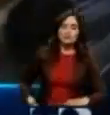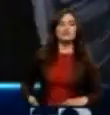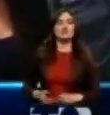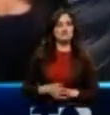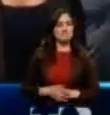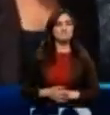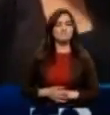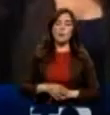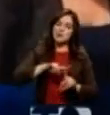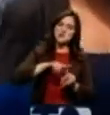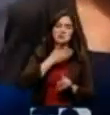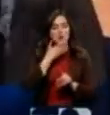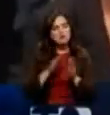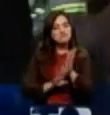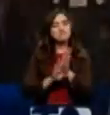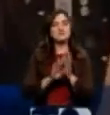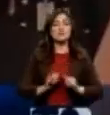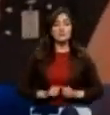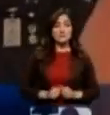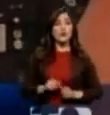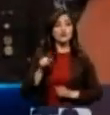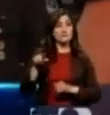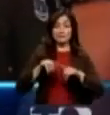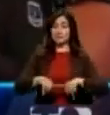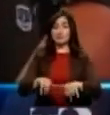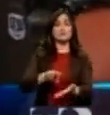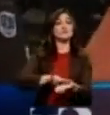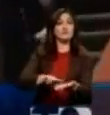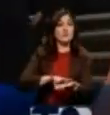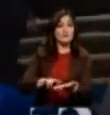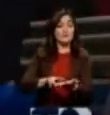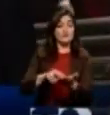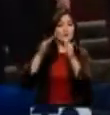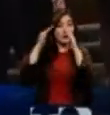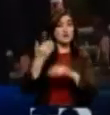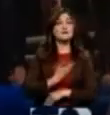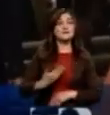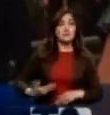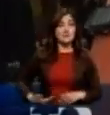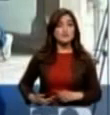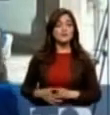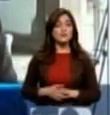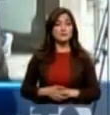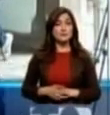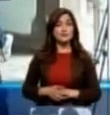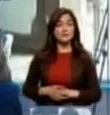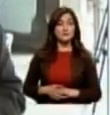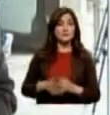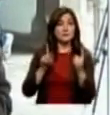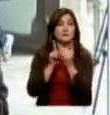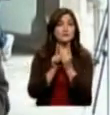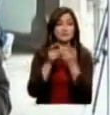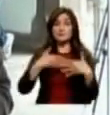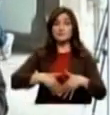gobierno central, el Ejecutivo. Ellos, como les insisto, continúan acá reunidos en el Palacio de Carondelet. Todavía este encuentro no